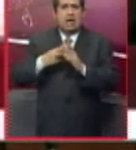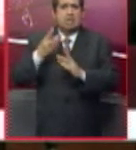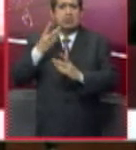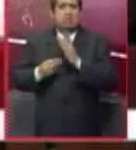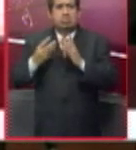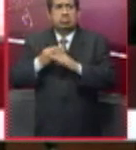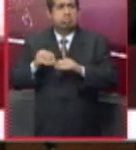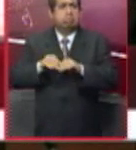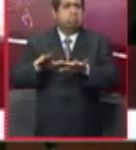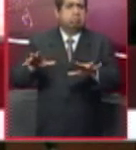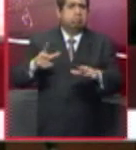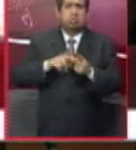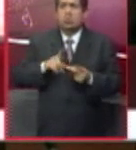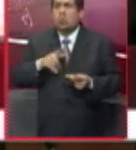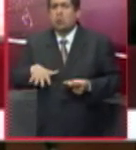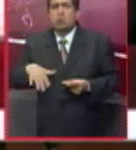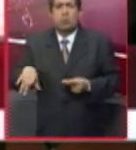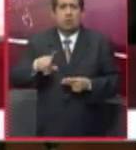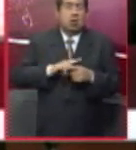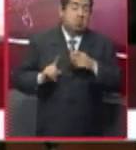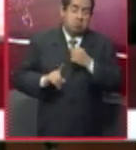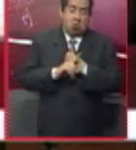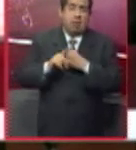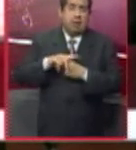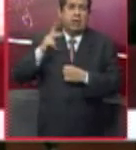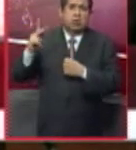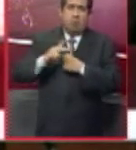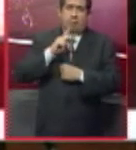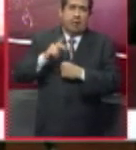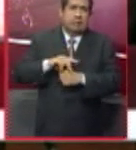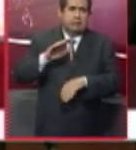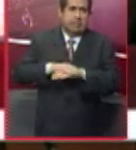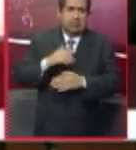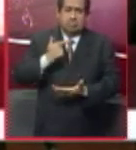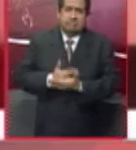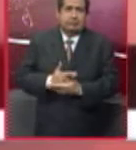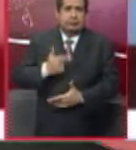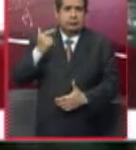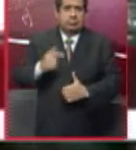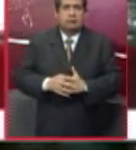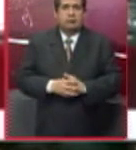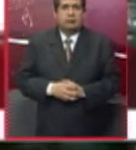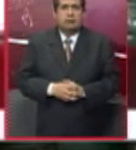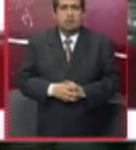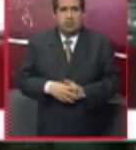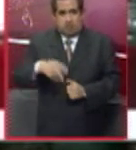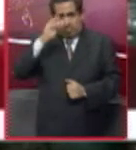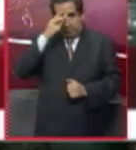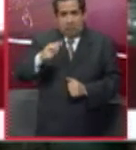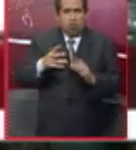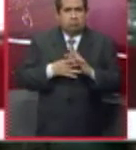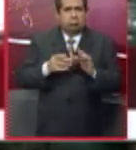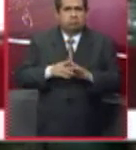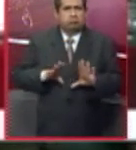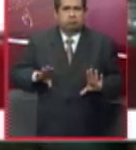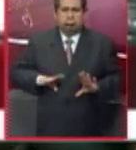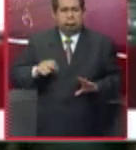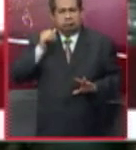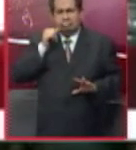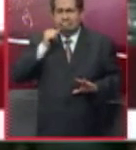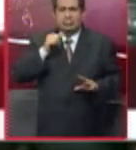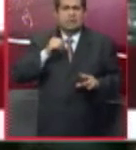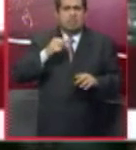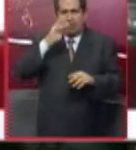vienen huyendo de la crisis que están viviendo en ese país. México se ha caracterizado en el mundo